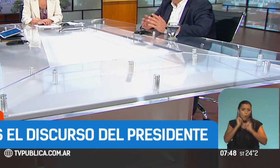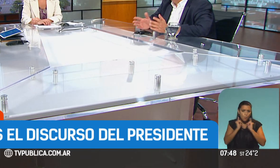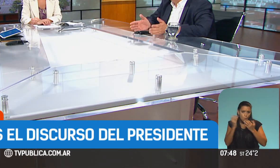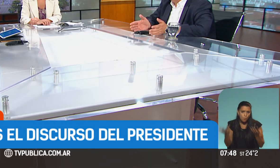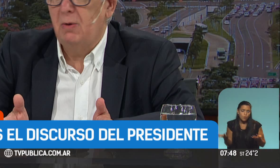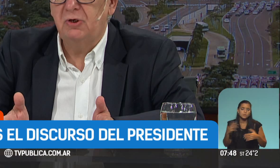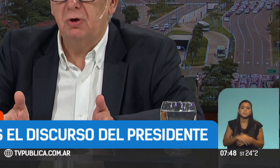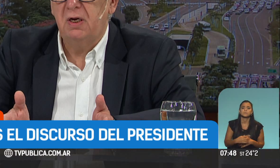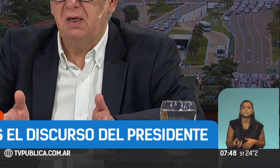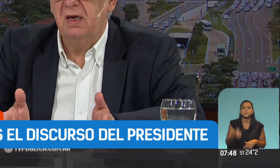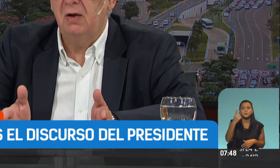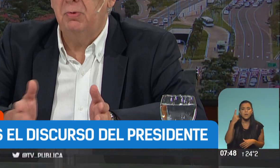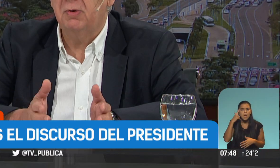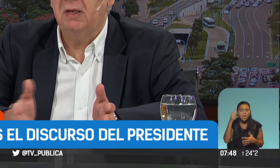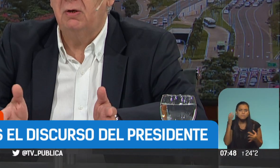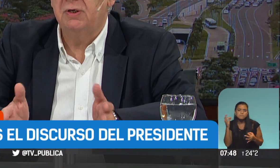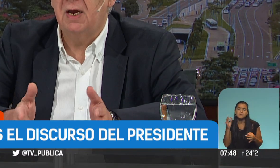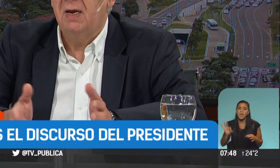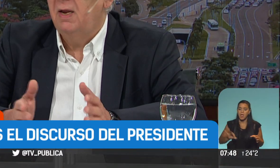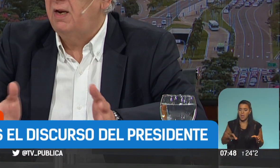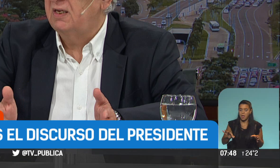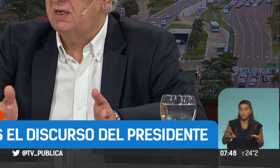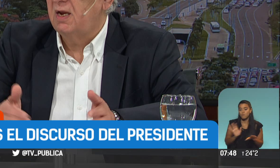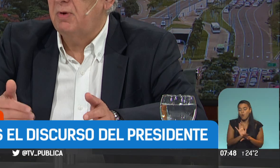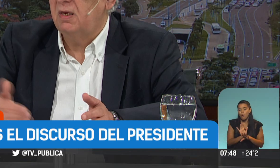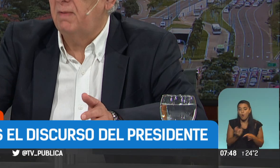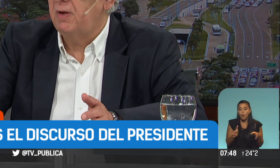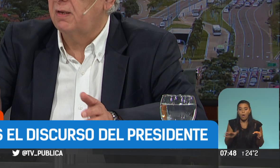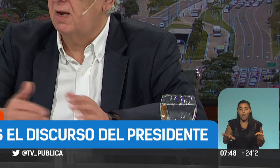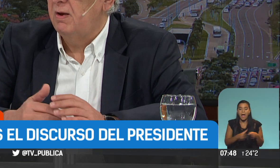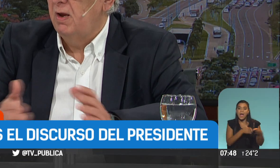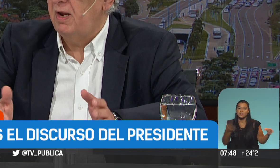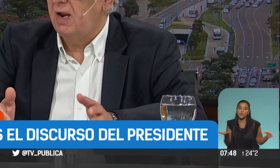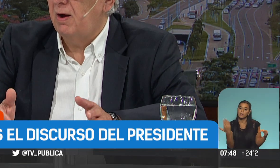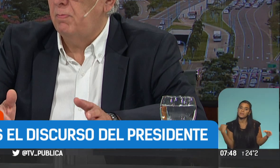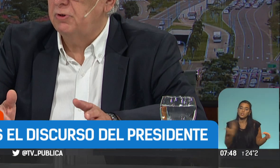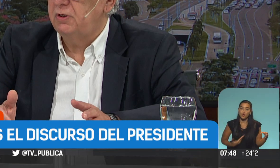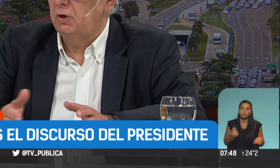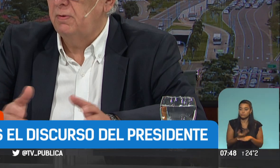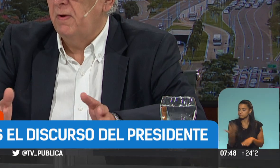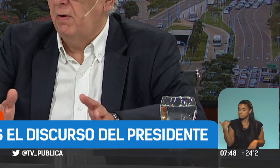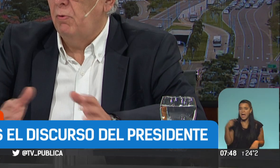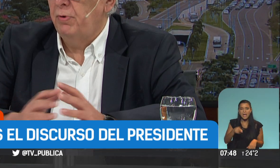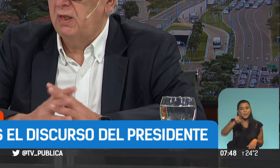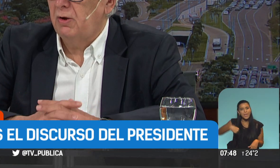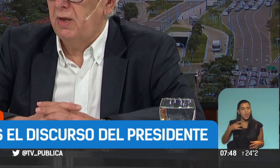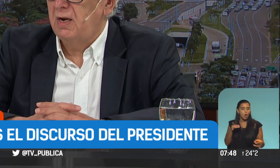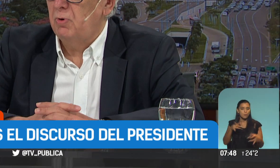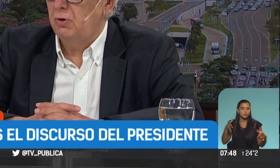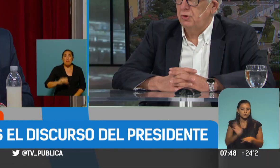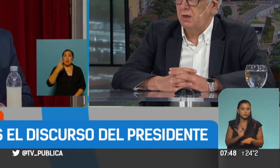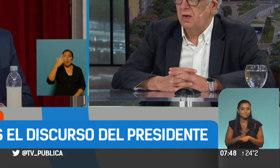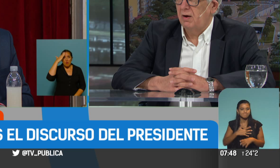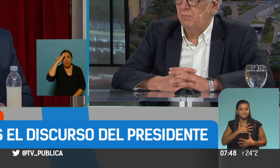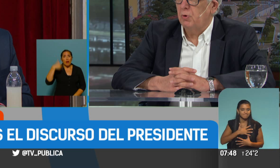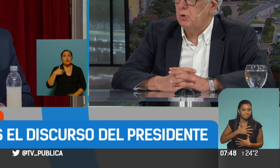porque una evaluación crítica del gobierno anterior ya necesariamente despierta en la oposición un estado de